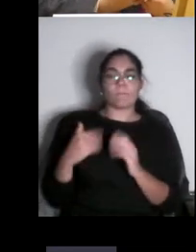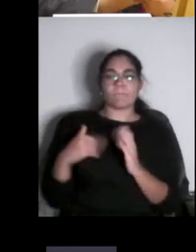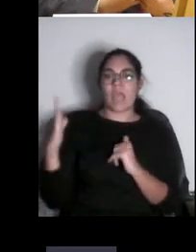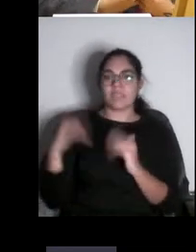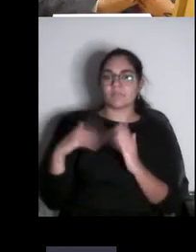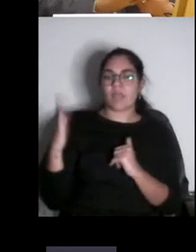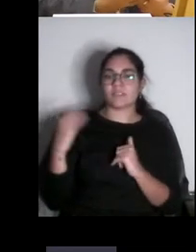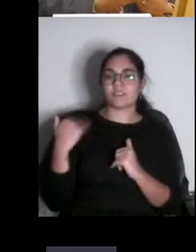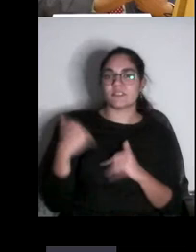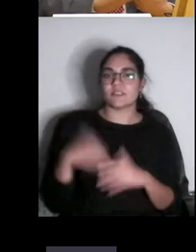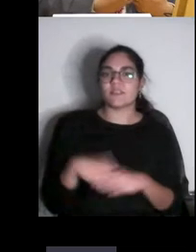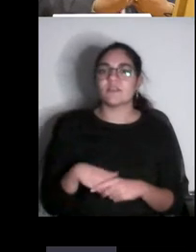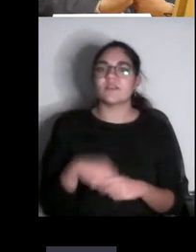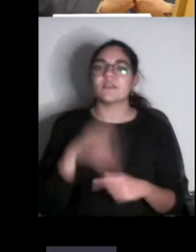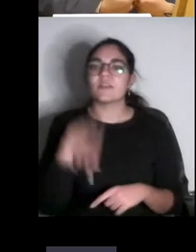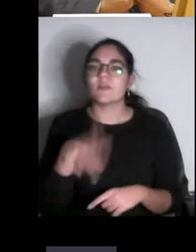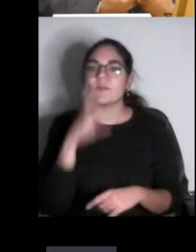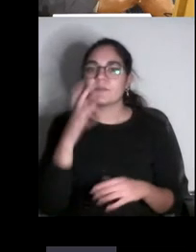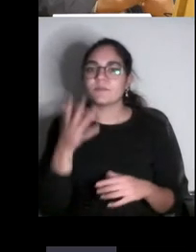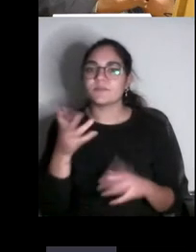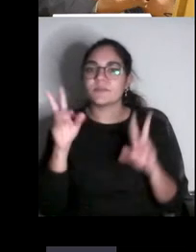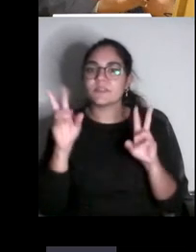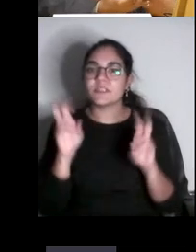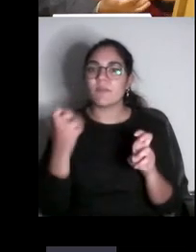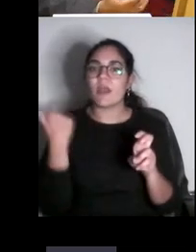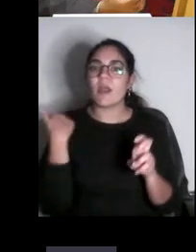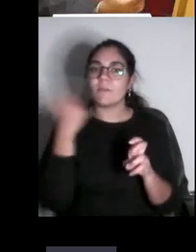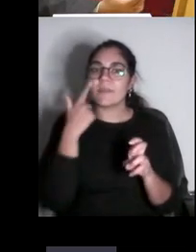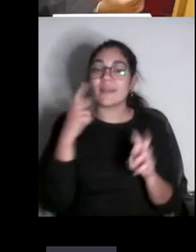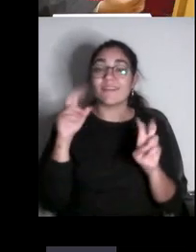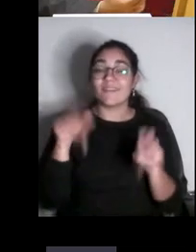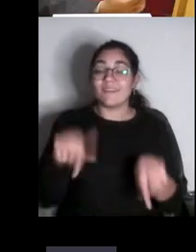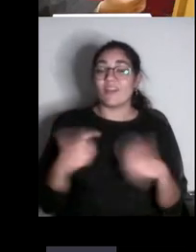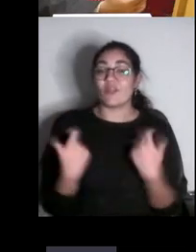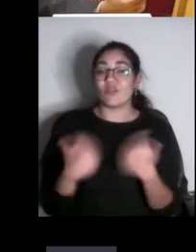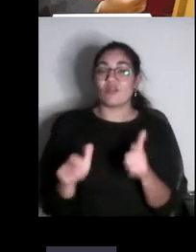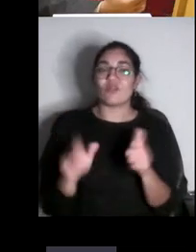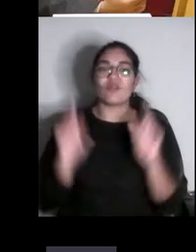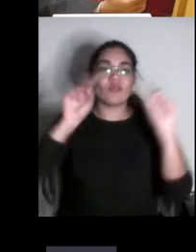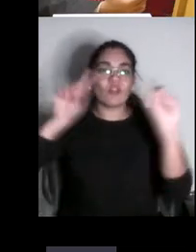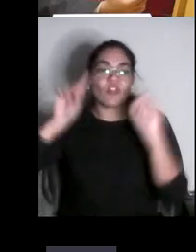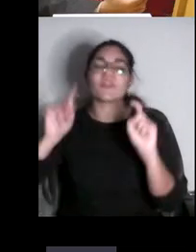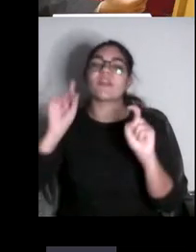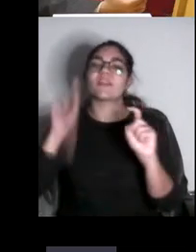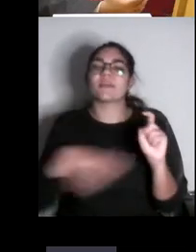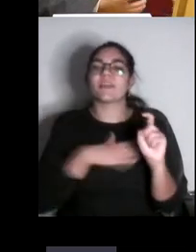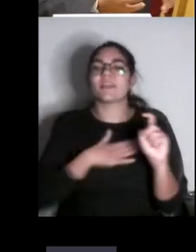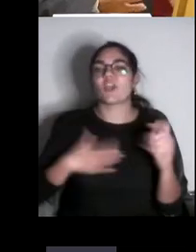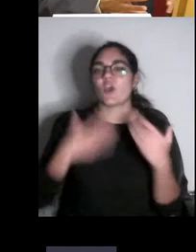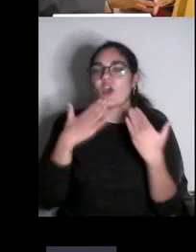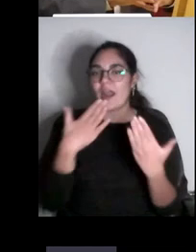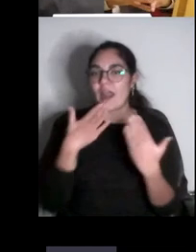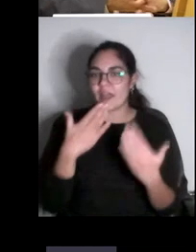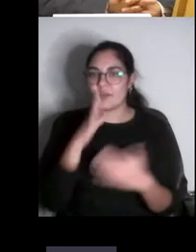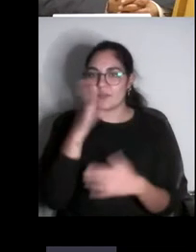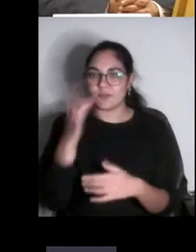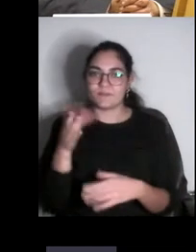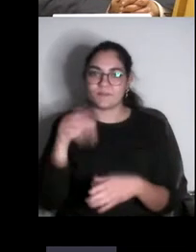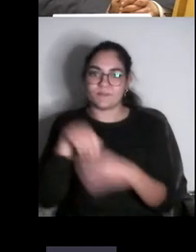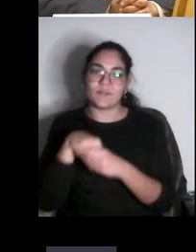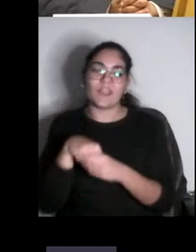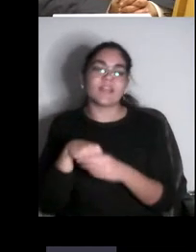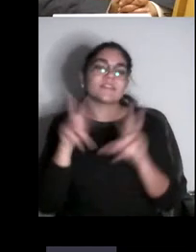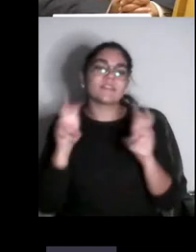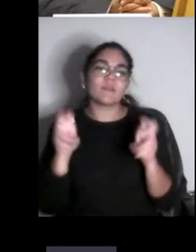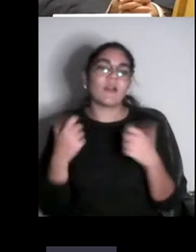las encuestas de satisfacción de Docentia. Hemos tenido una oportunidad en el Servicio de Calidad Docente y le quiero dar las gracias particularmente al equipo de calidad